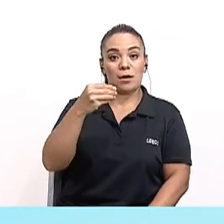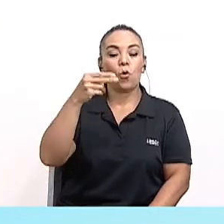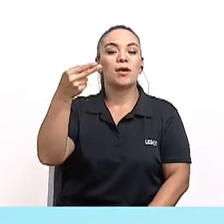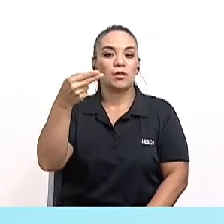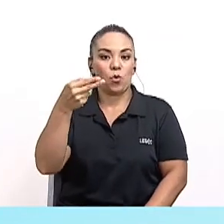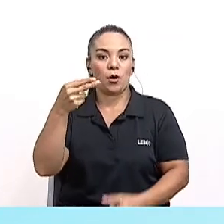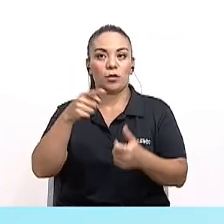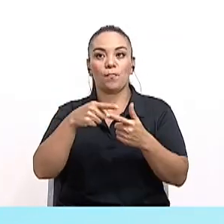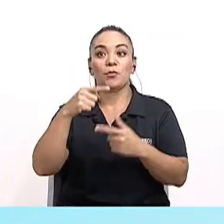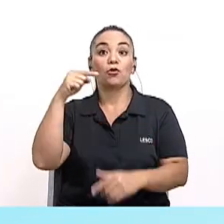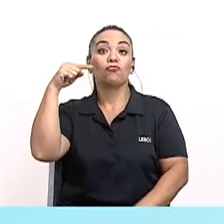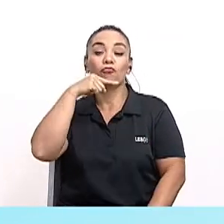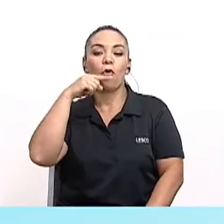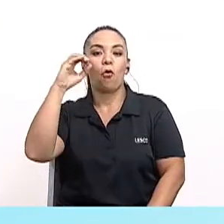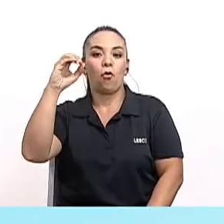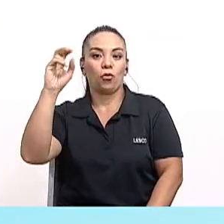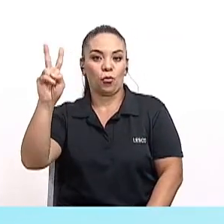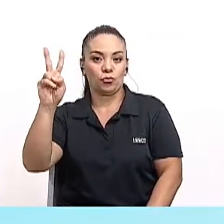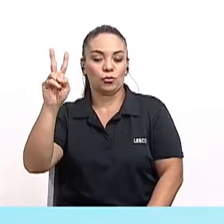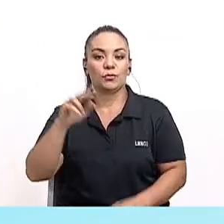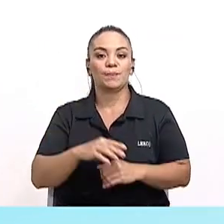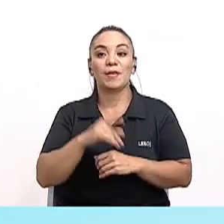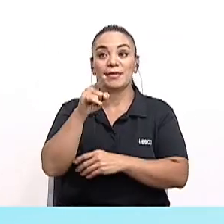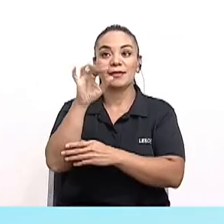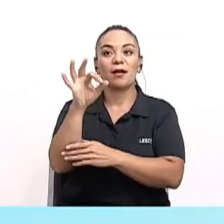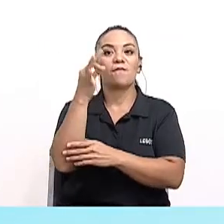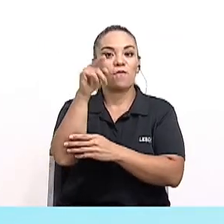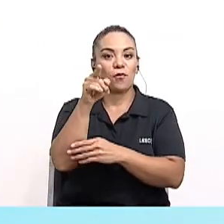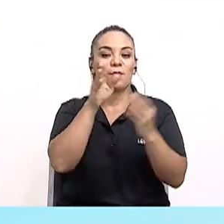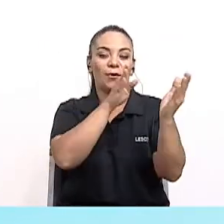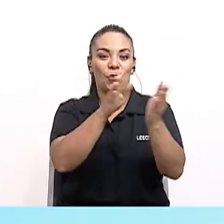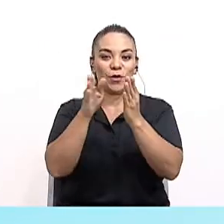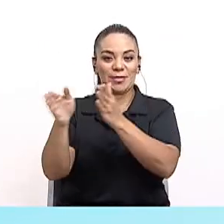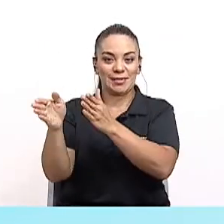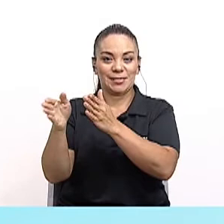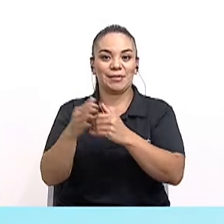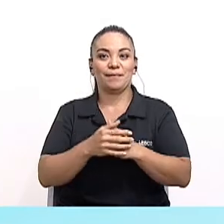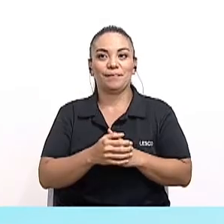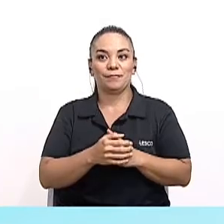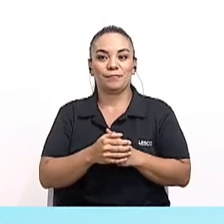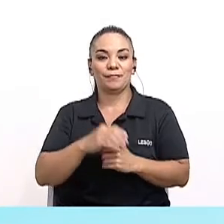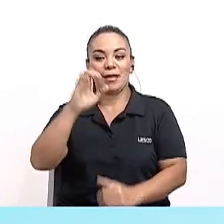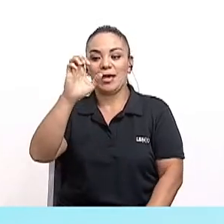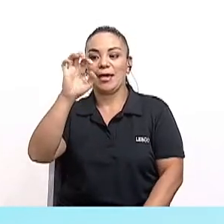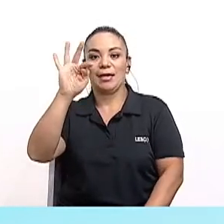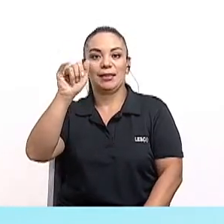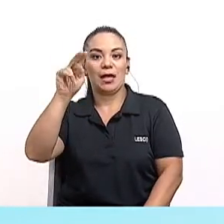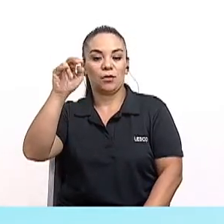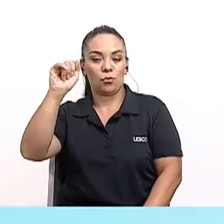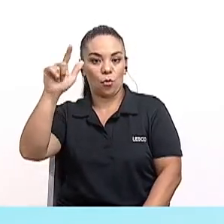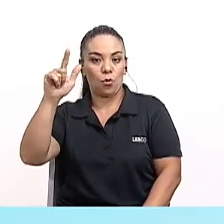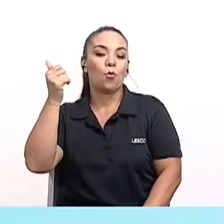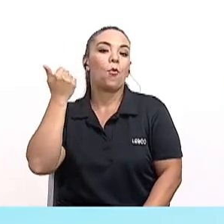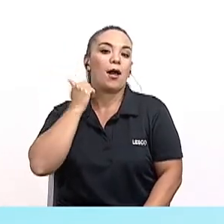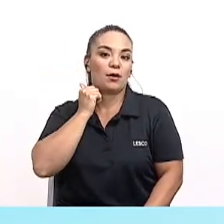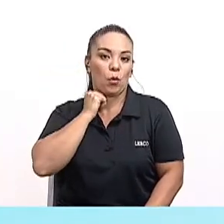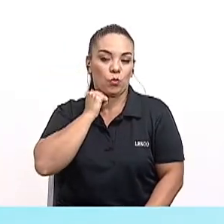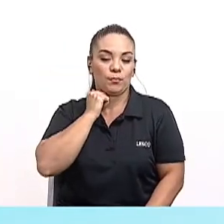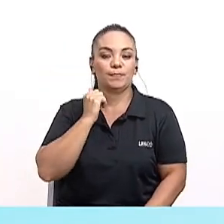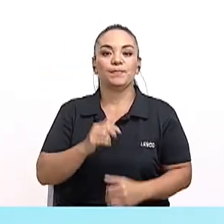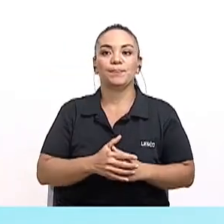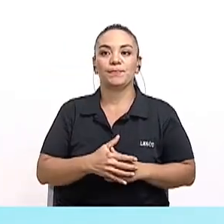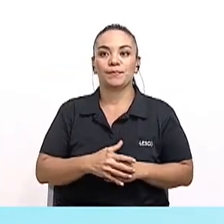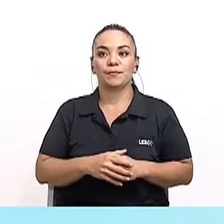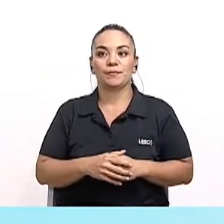oxígeno. Entonces, esta es la forma en la que se organiza el etanol o alcohol etílico.